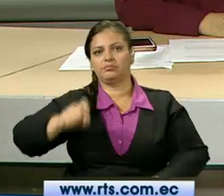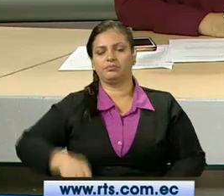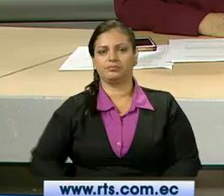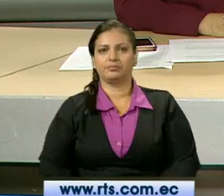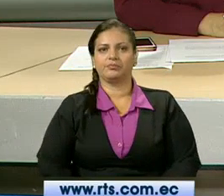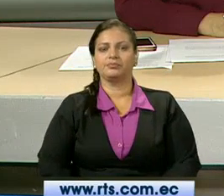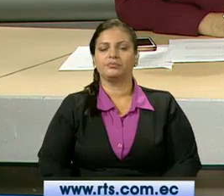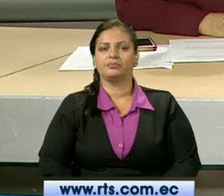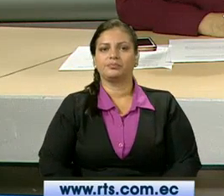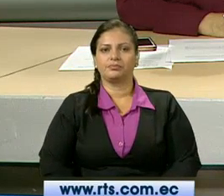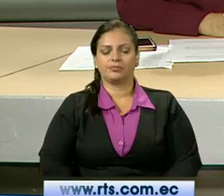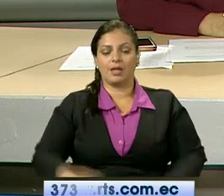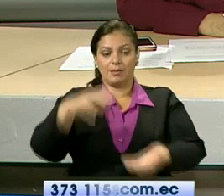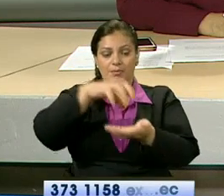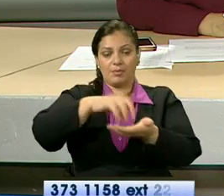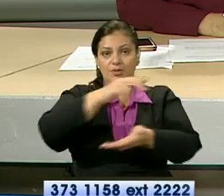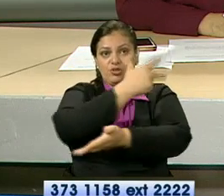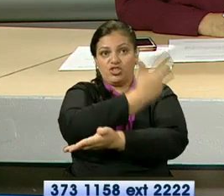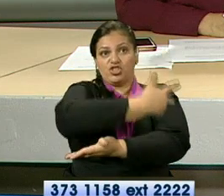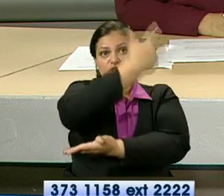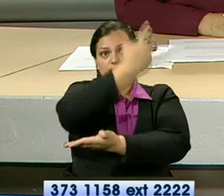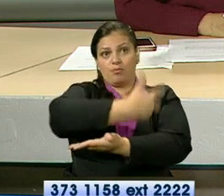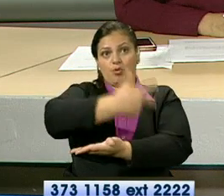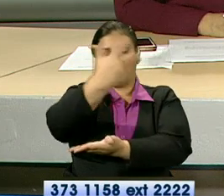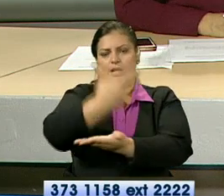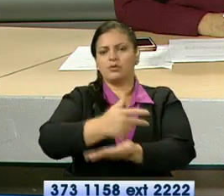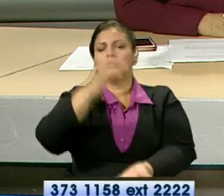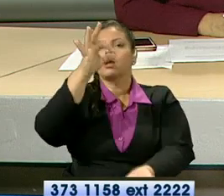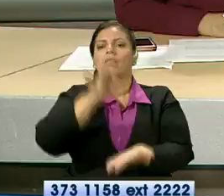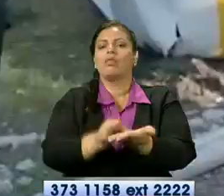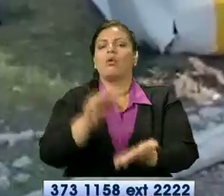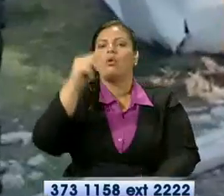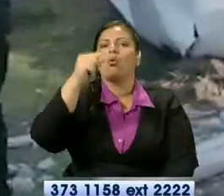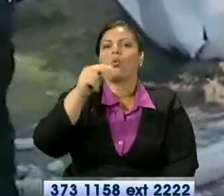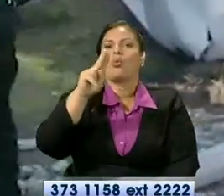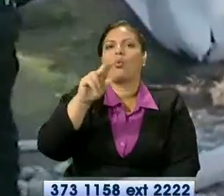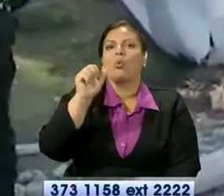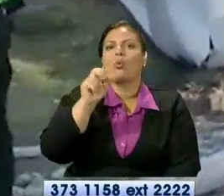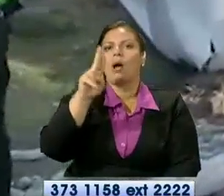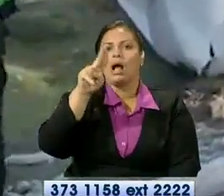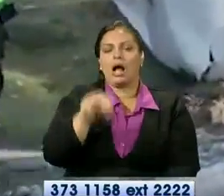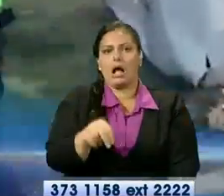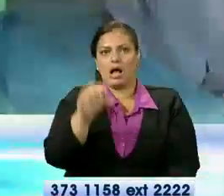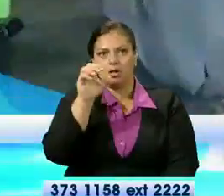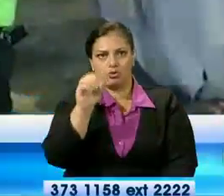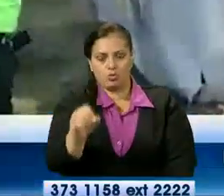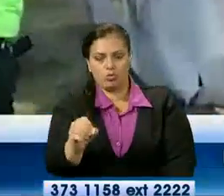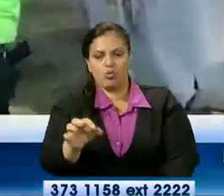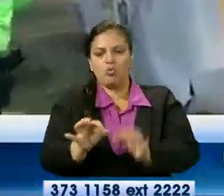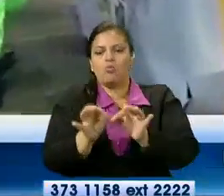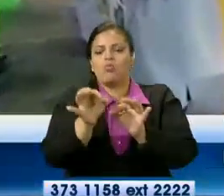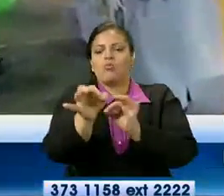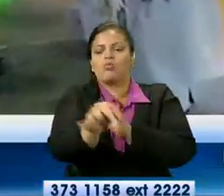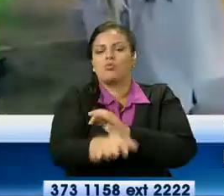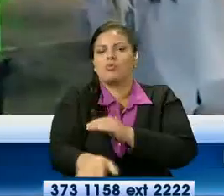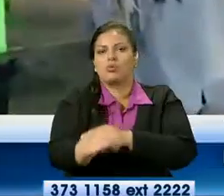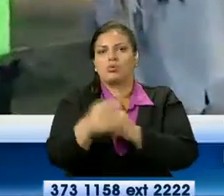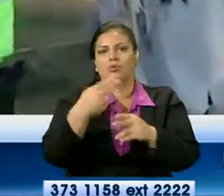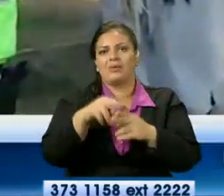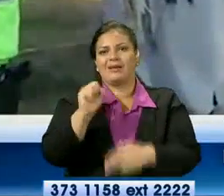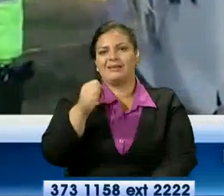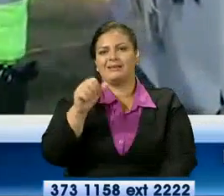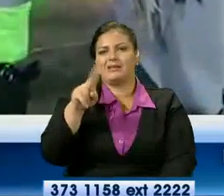15 personas resultaron heridas luego de que un bus interprovincial perdió pista y se volcó en el sector de San Pablo del Cantón Guano en la provincia